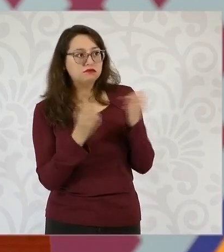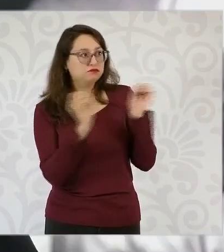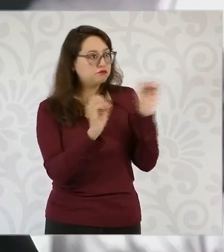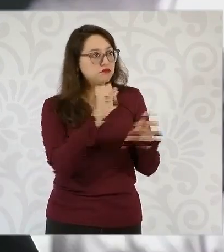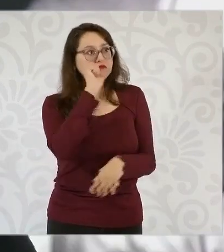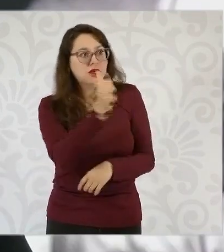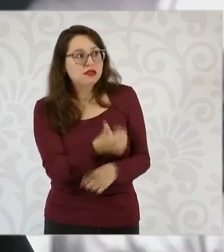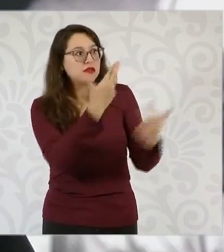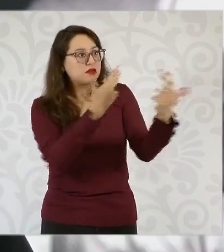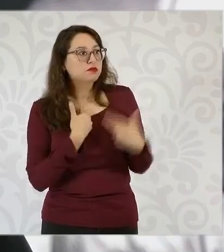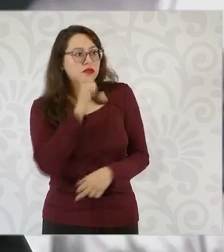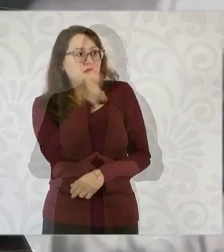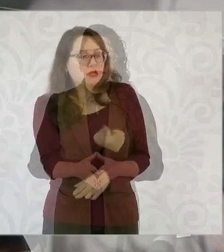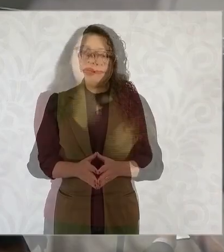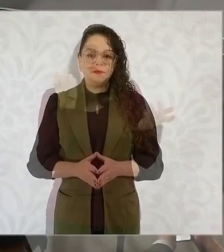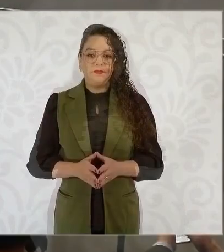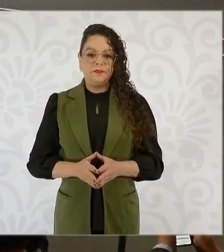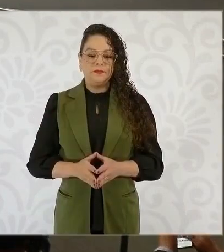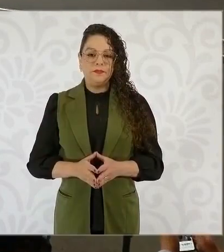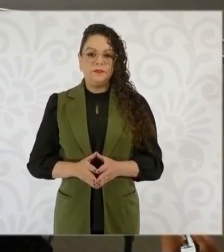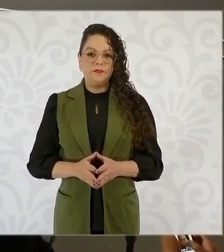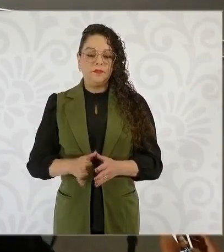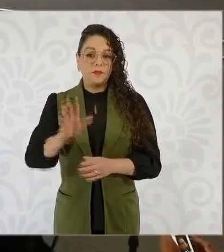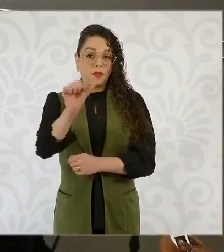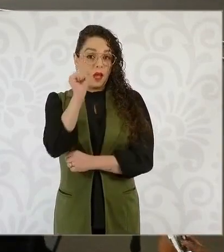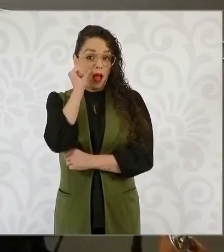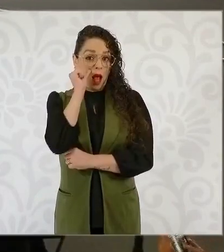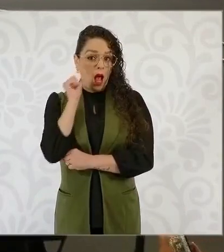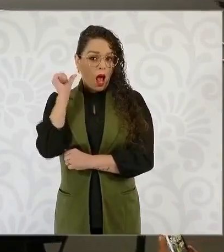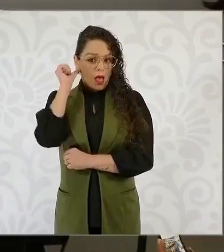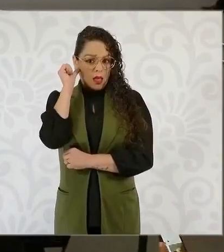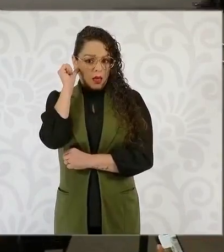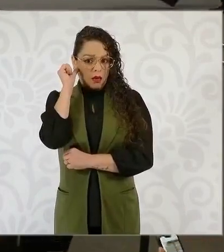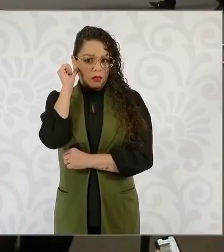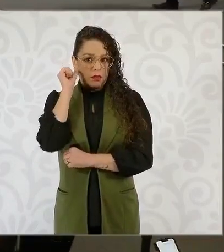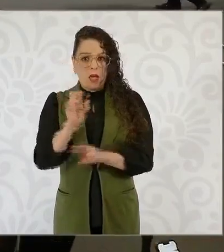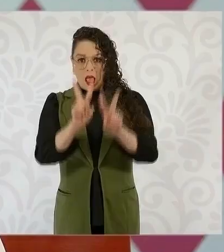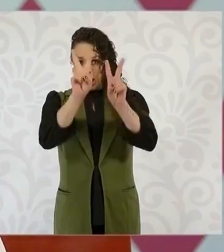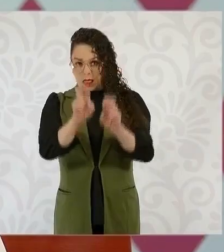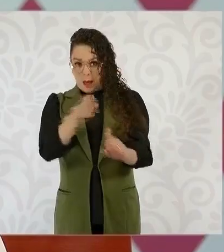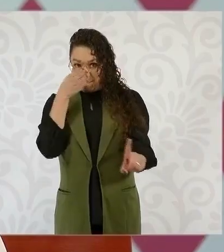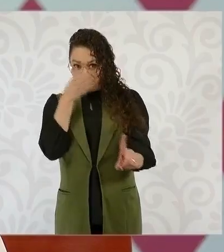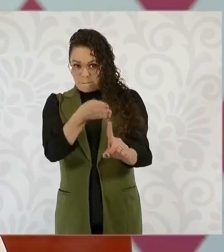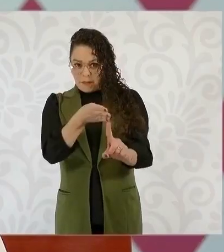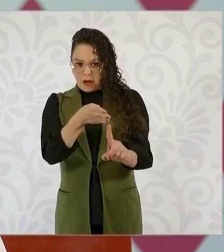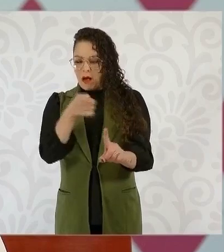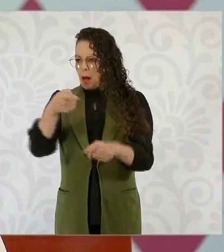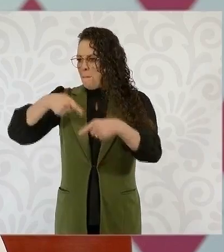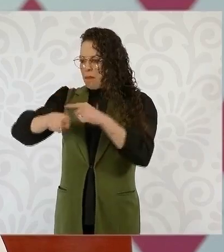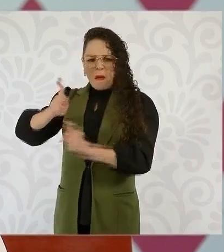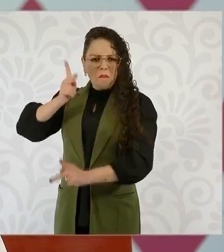lo hicieron. Más claro ya no puede estar. El día de ayer hubo algunas preguntas sobre este tema. Y vale la